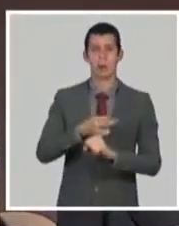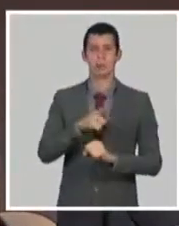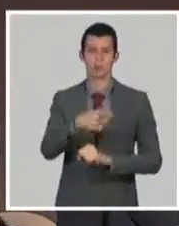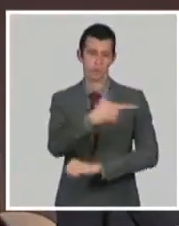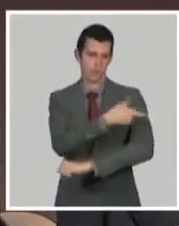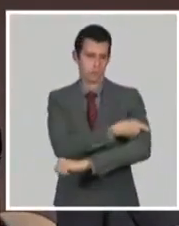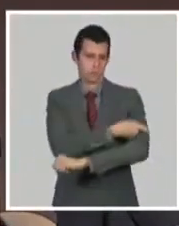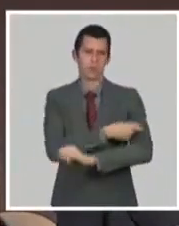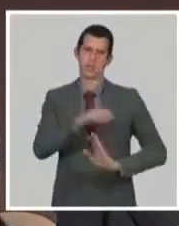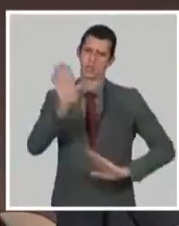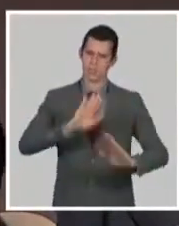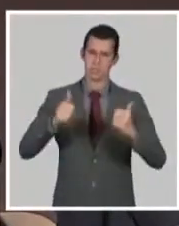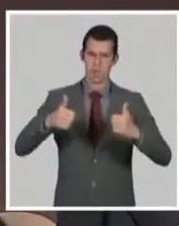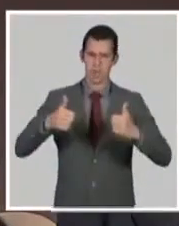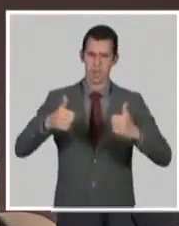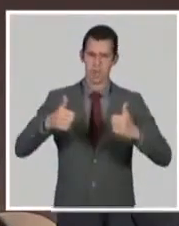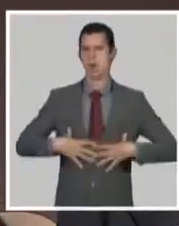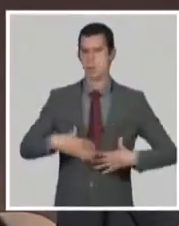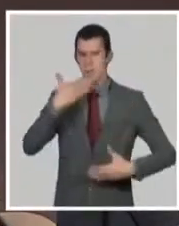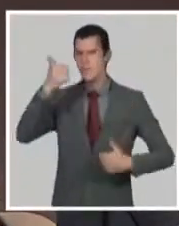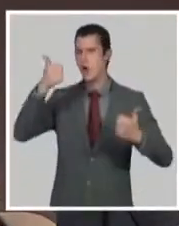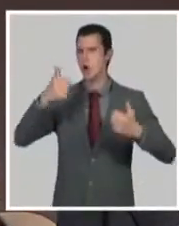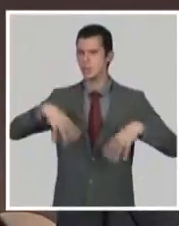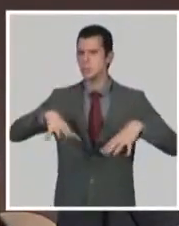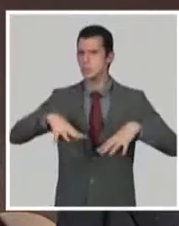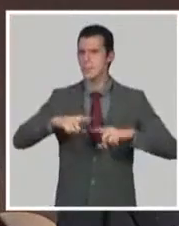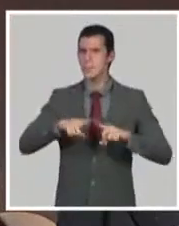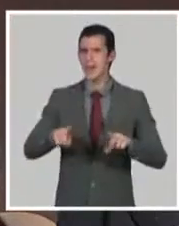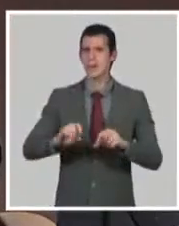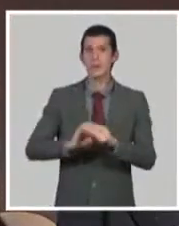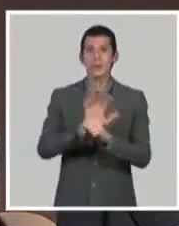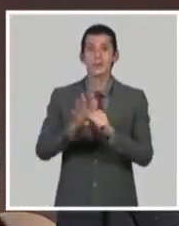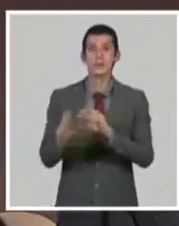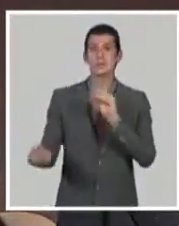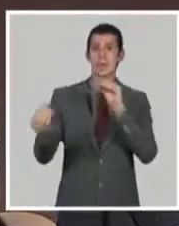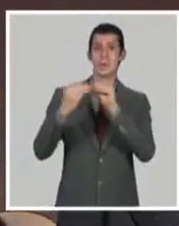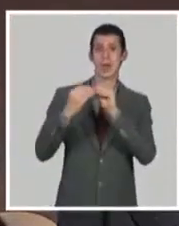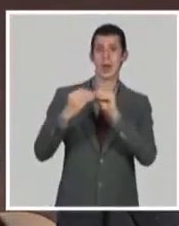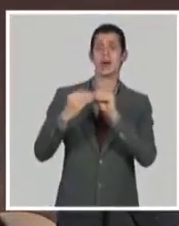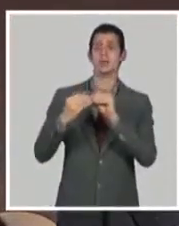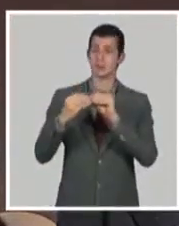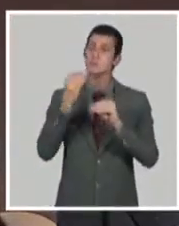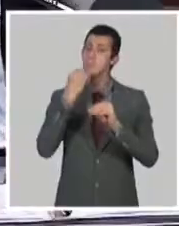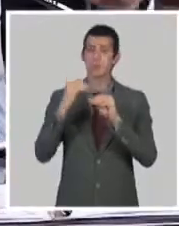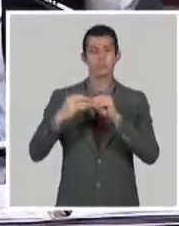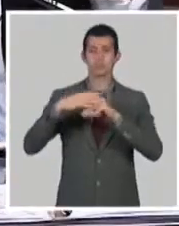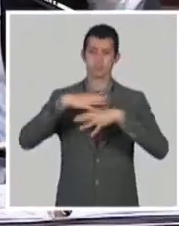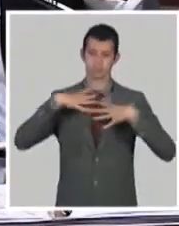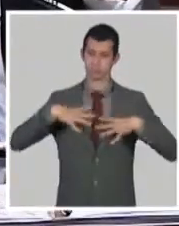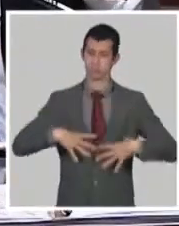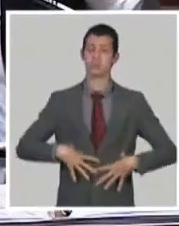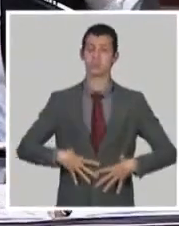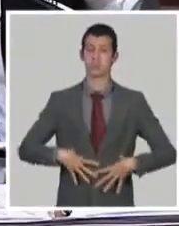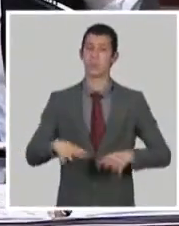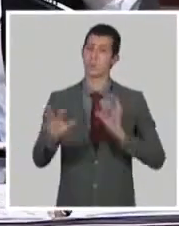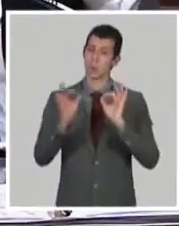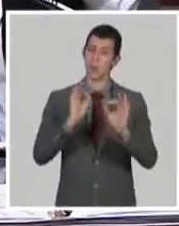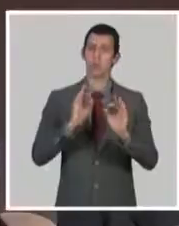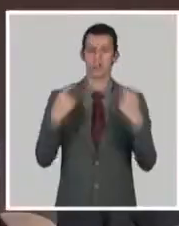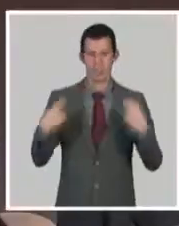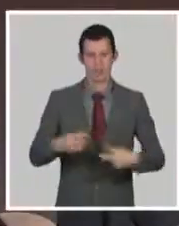de defendernos de este virus que está haciendo tanto daño a la humanidad en general. Entonces, marzo y abril serán meses decisivos para las vacunas